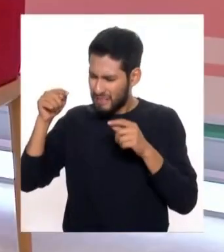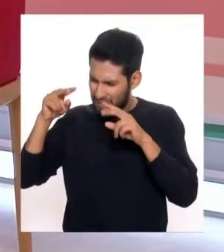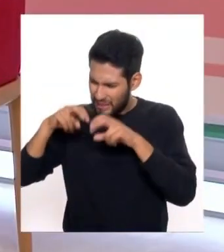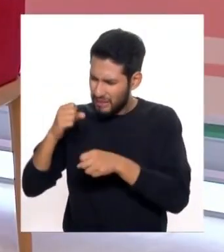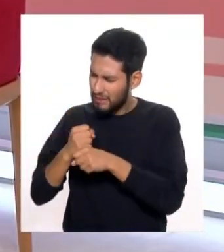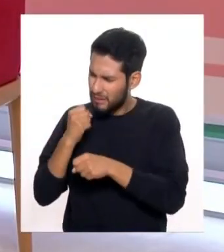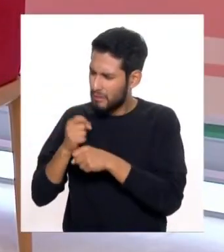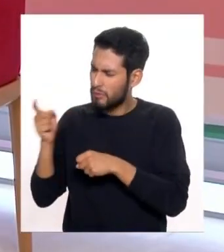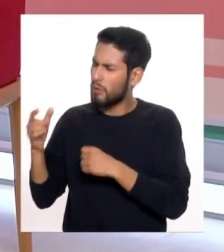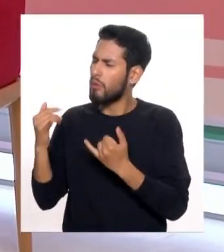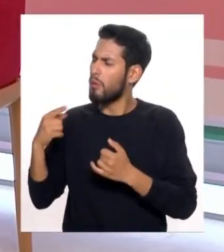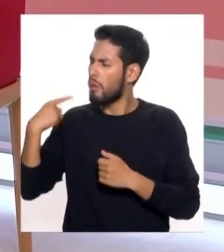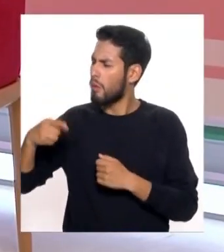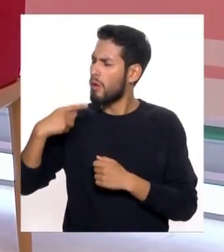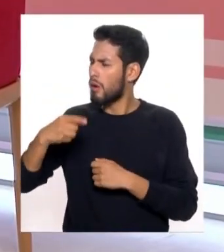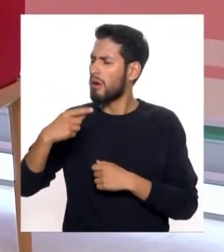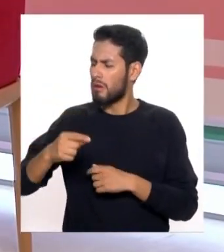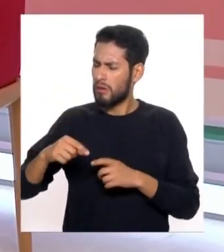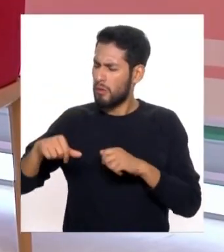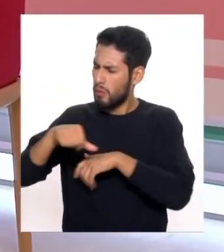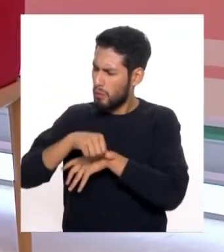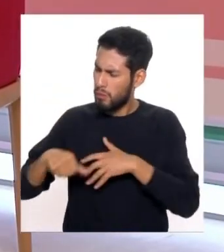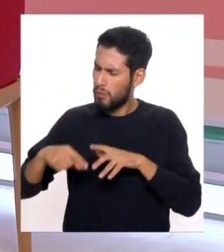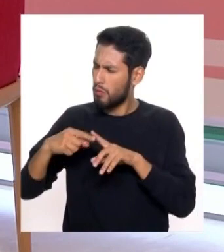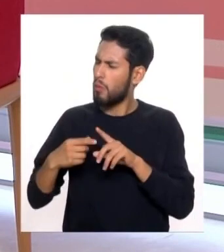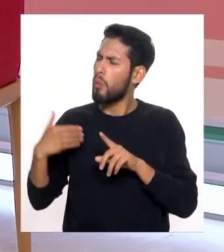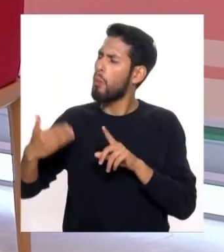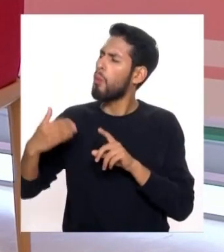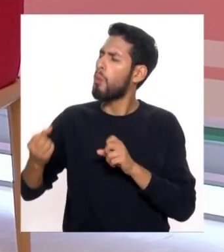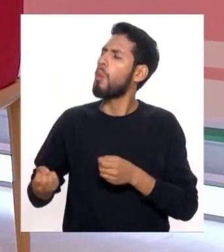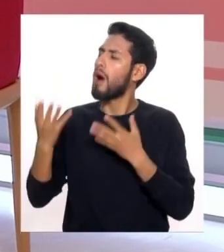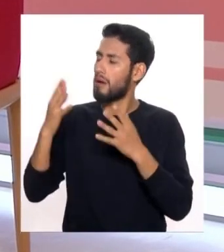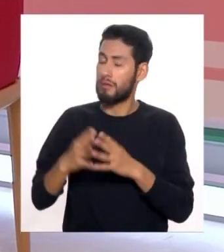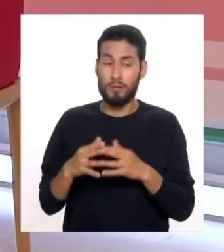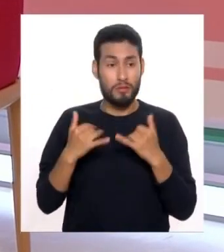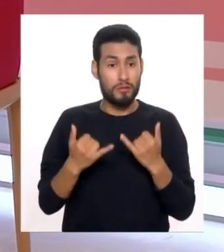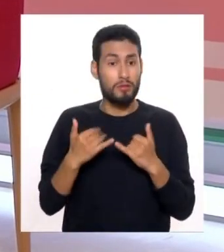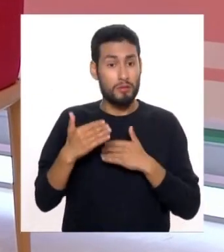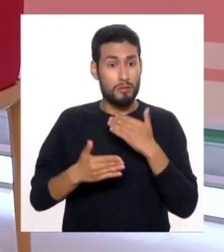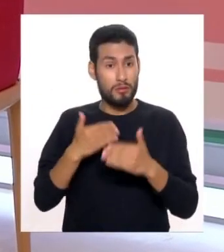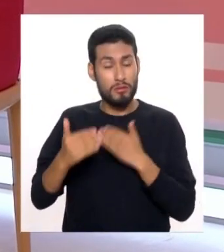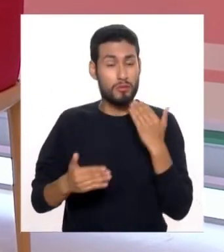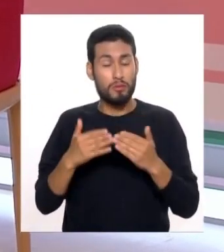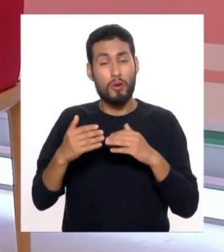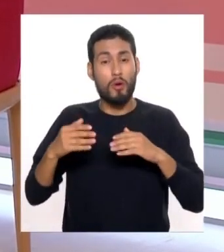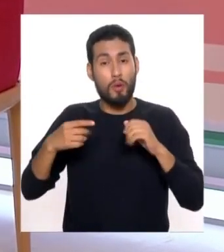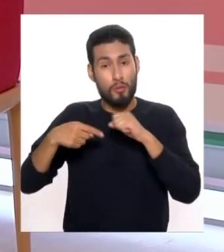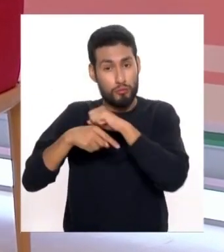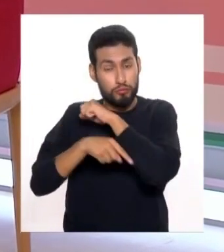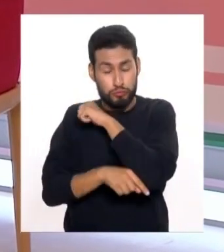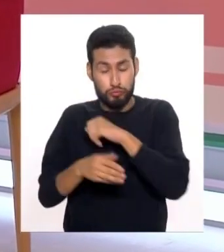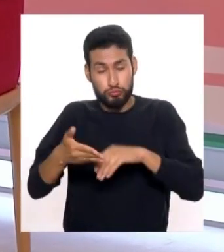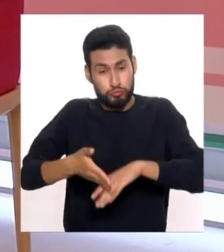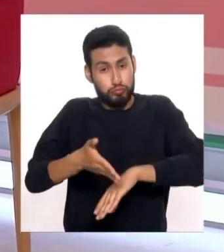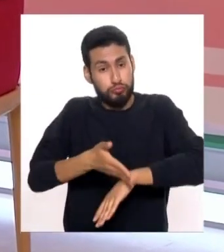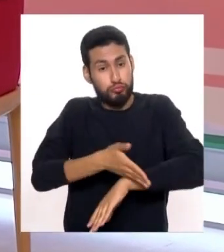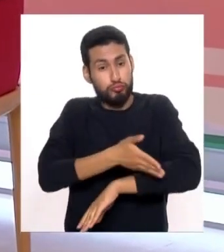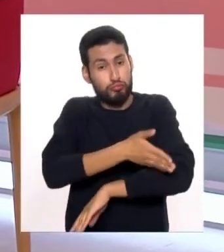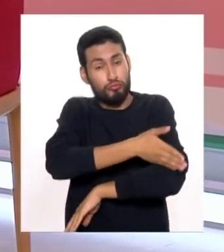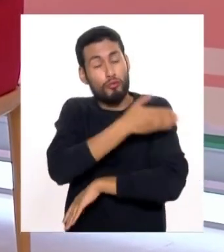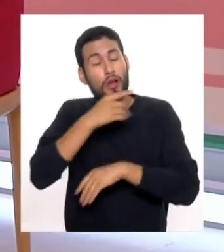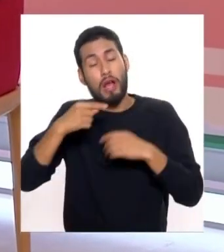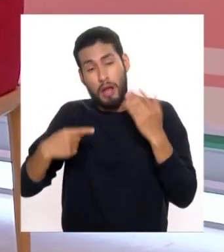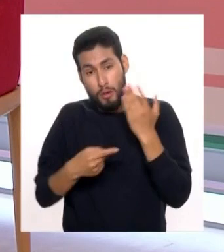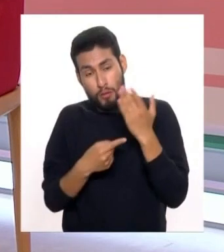¿qué tan frecuentes son estas intervenciones intrauterinas? Y además, estamos en un proceso de crecimiento y de tecnología que se